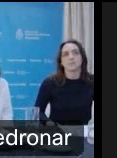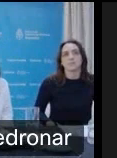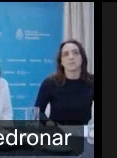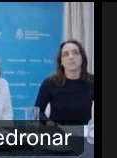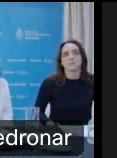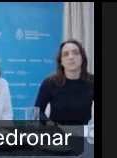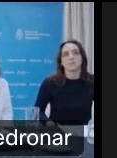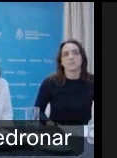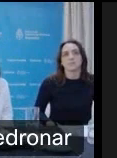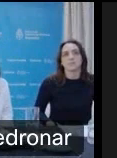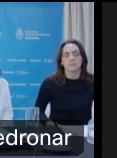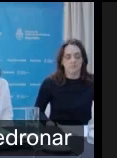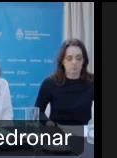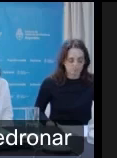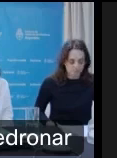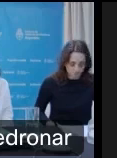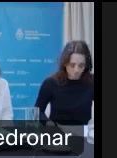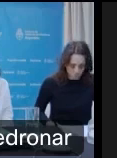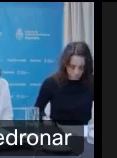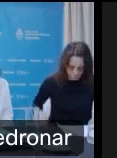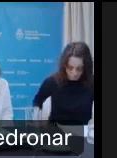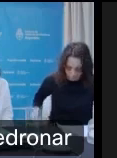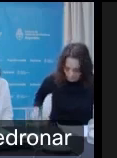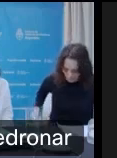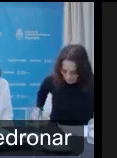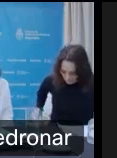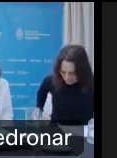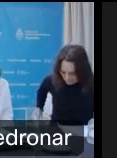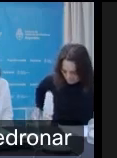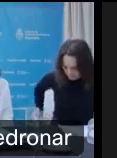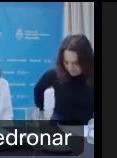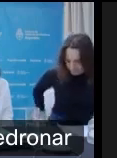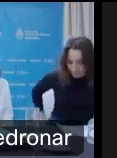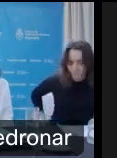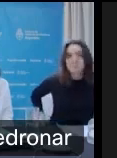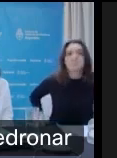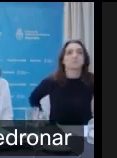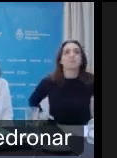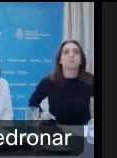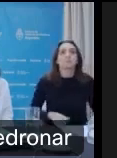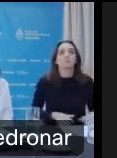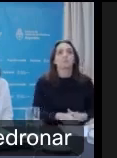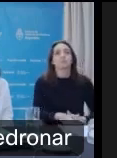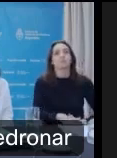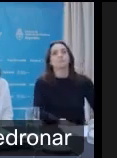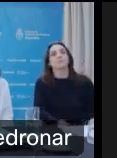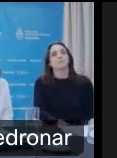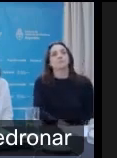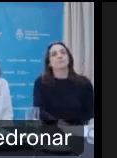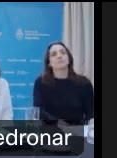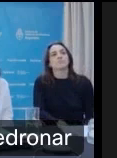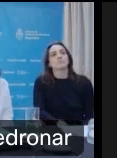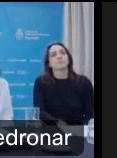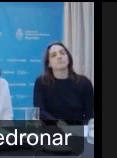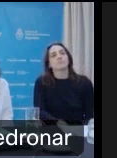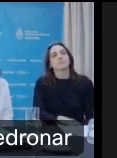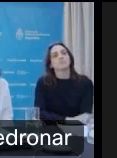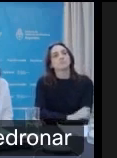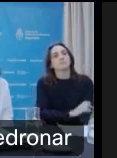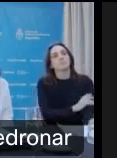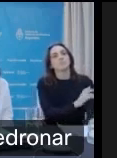política pública para pensar las políticas de consumo, los abordajes,